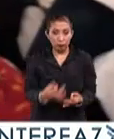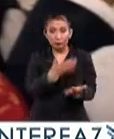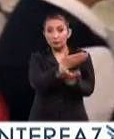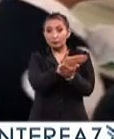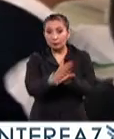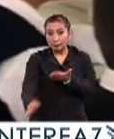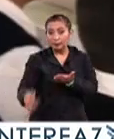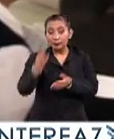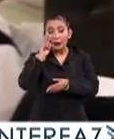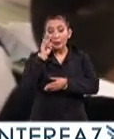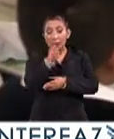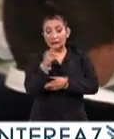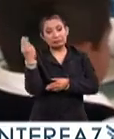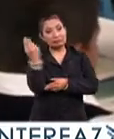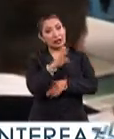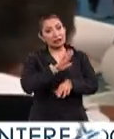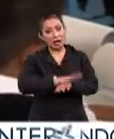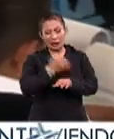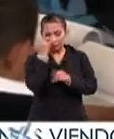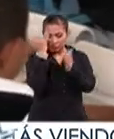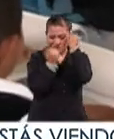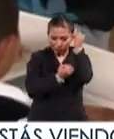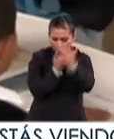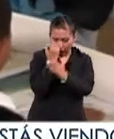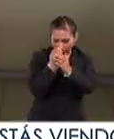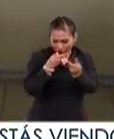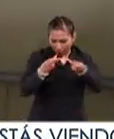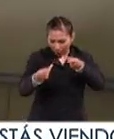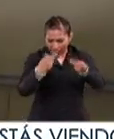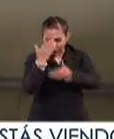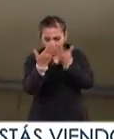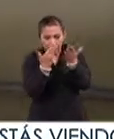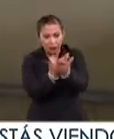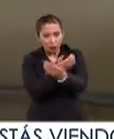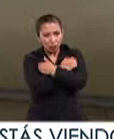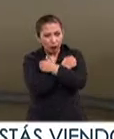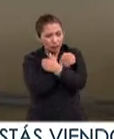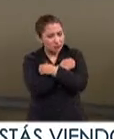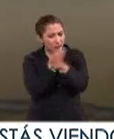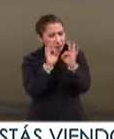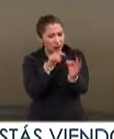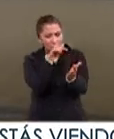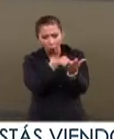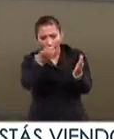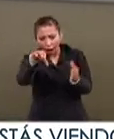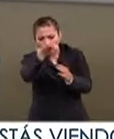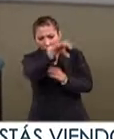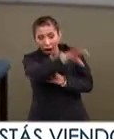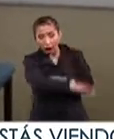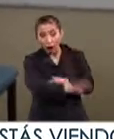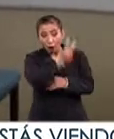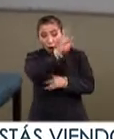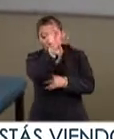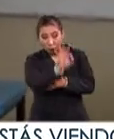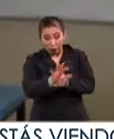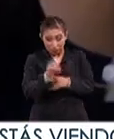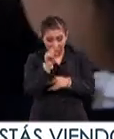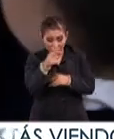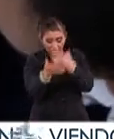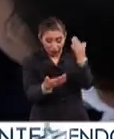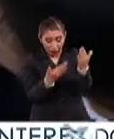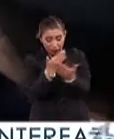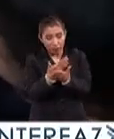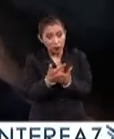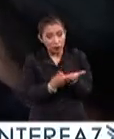parte, se destaca la pertinencia de innovar en la organización de los servicios educativos locales, debido a que solo 4% de ellos